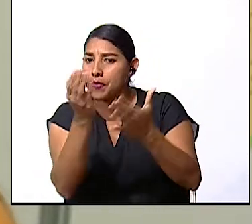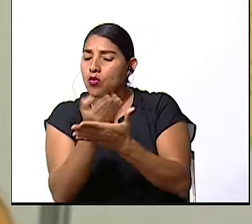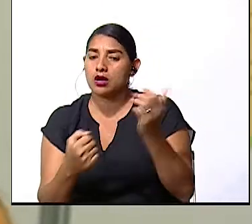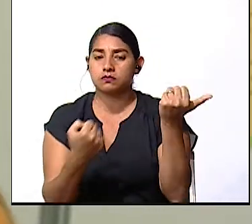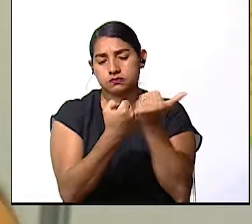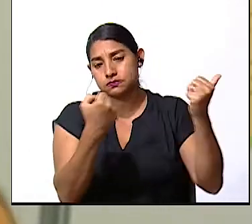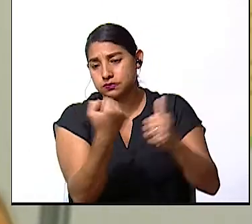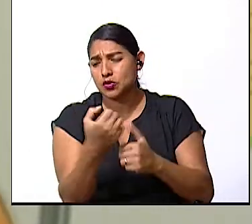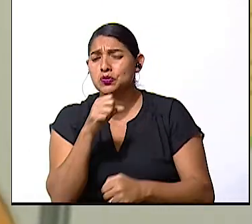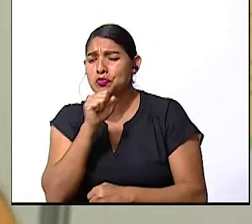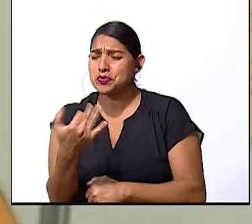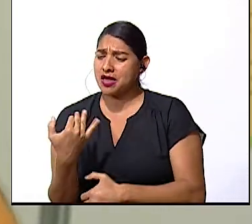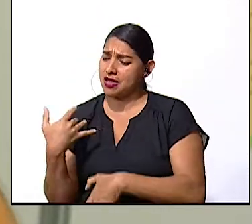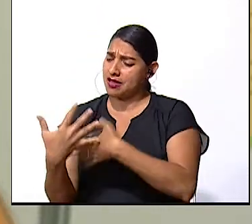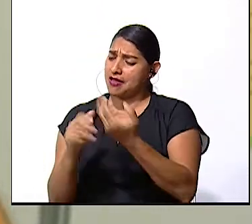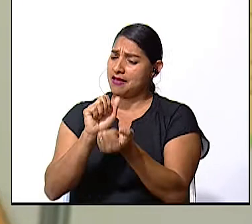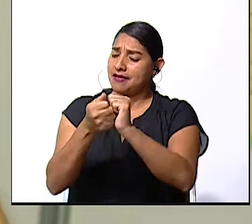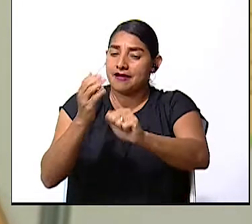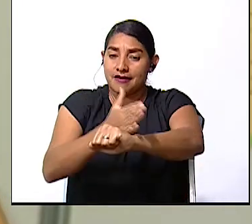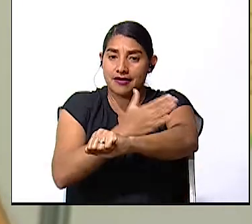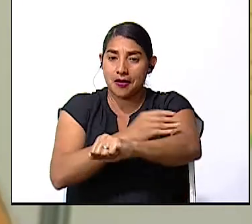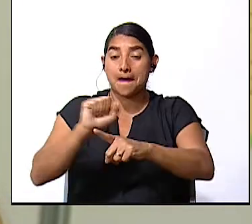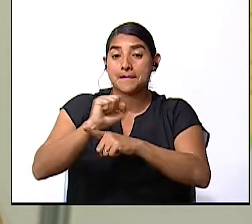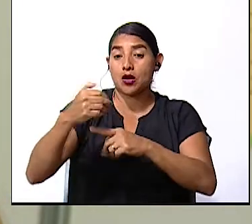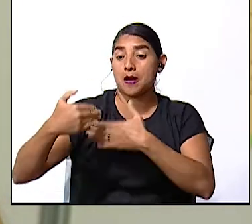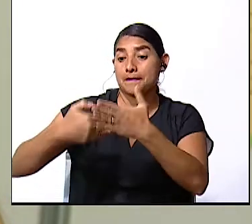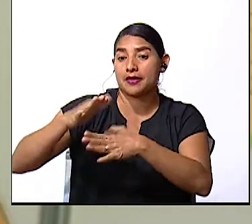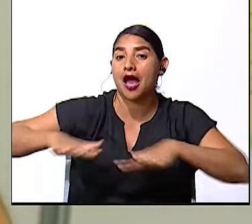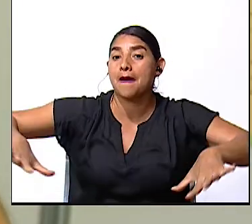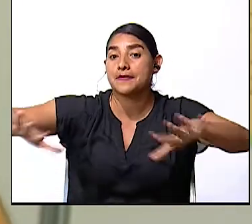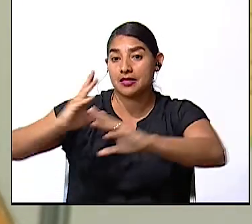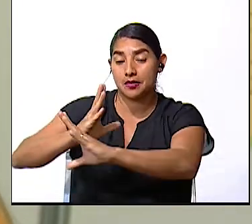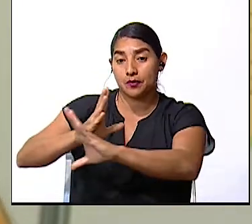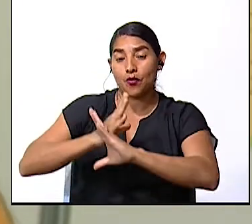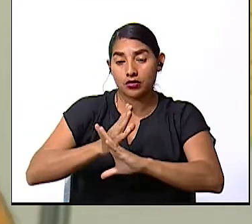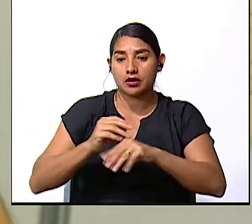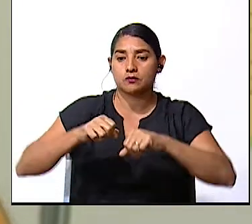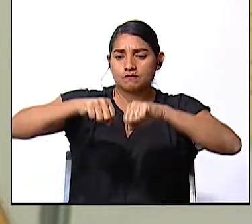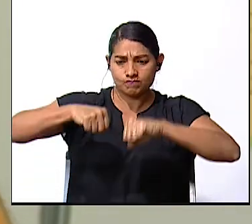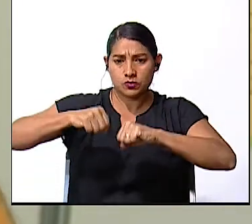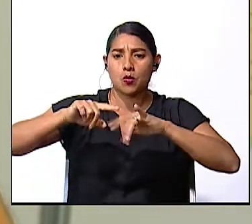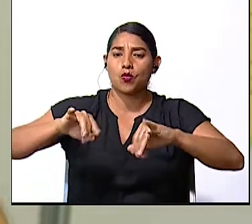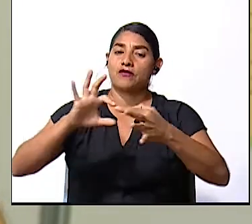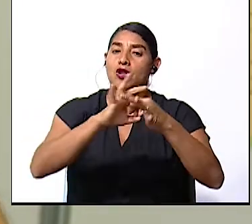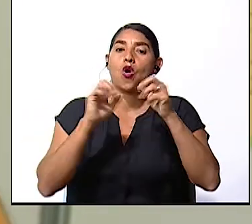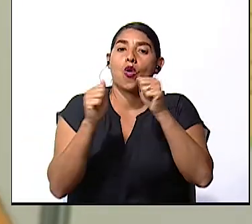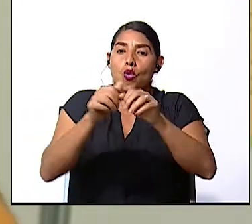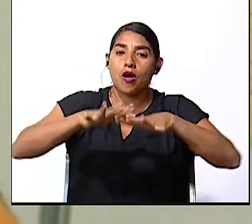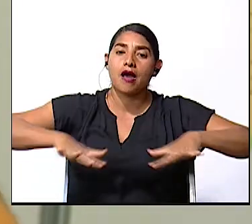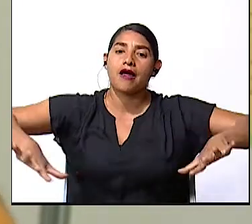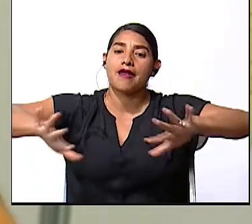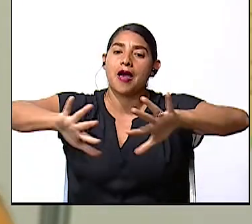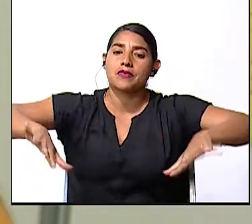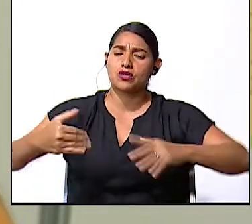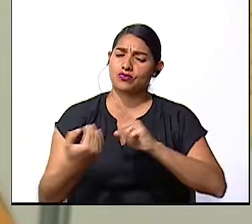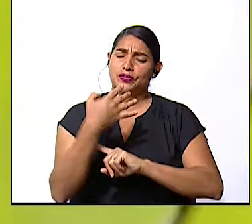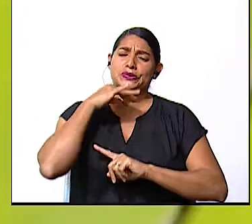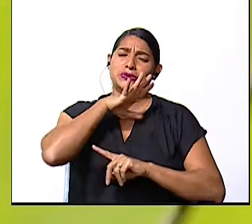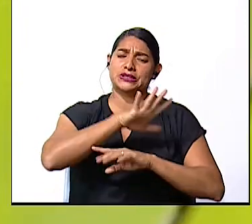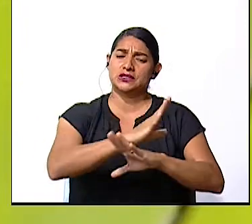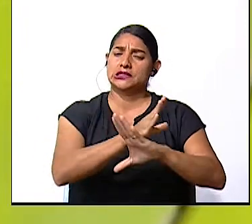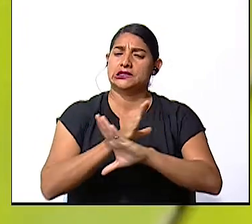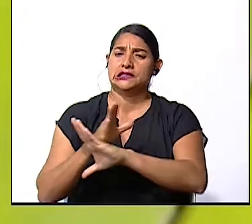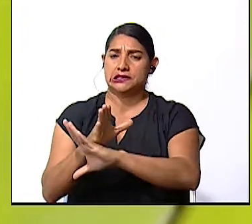bastante antiguas, para mejorar todas las prácticas ambientales que sean sostenibles en relación con el ambiente y que no genere tanta